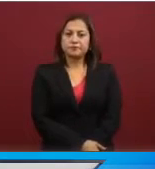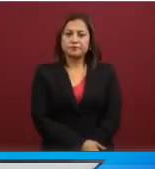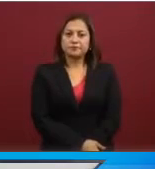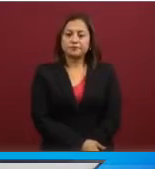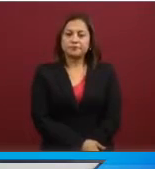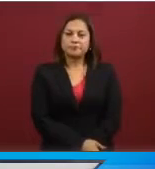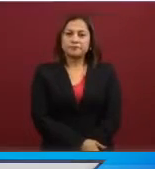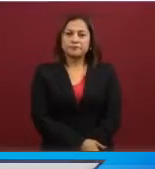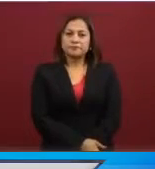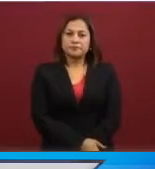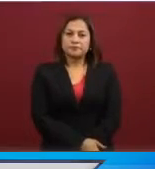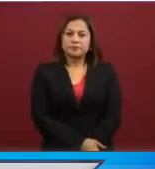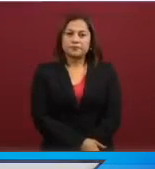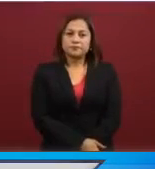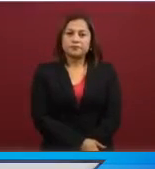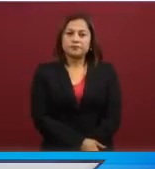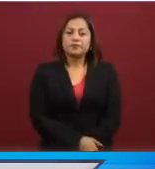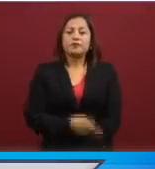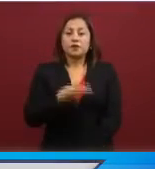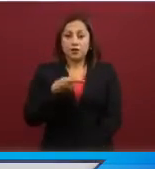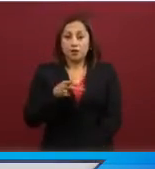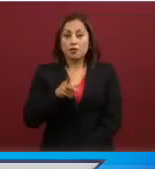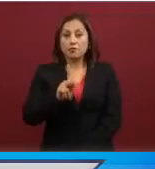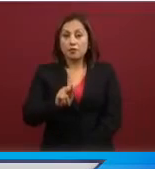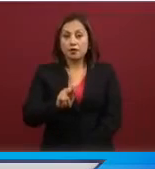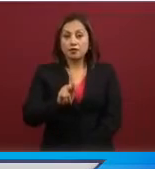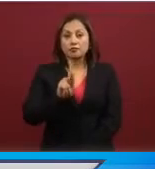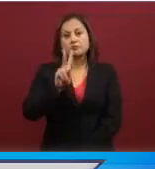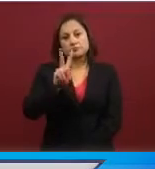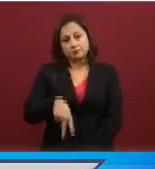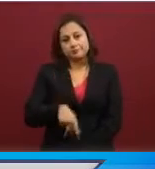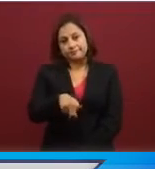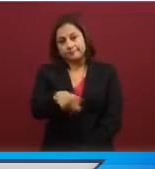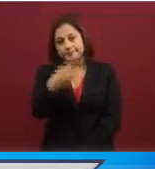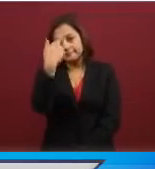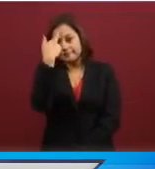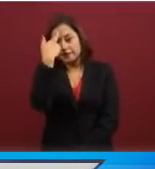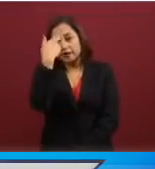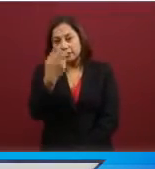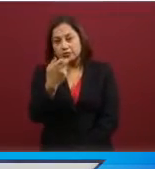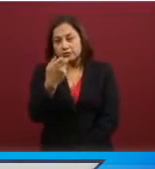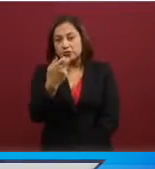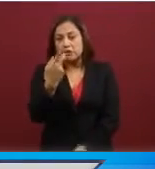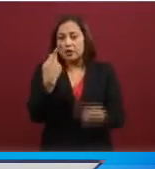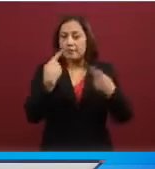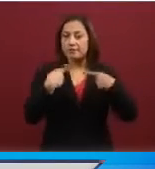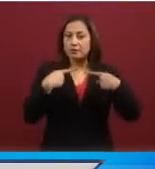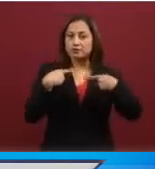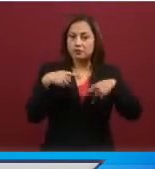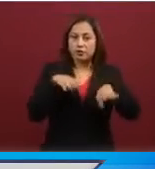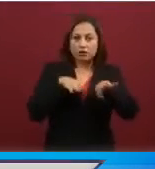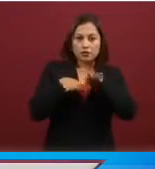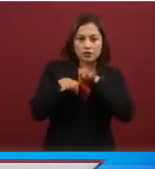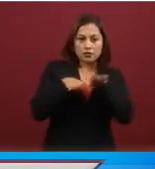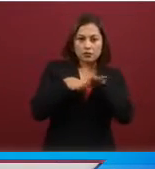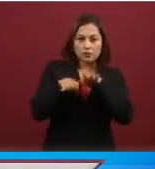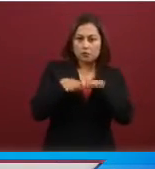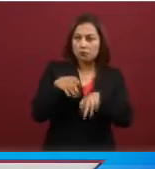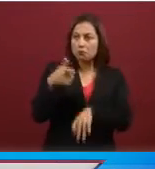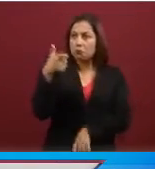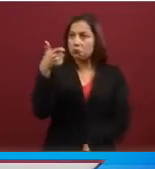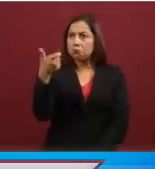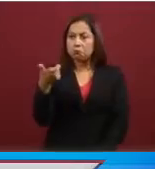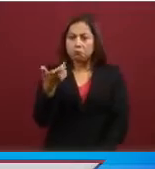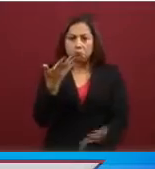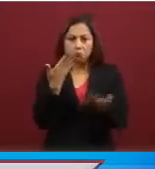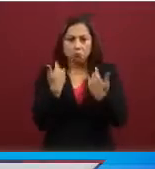grandes empresas no cumplían con sus obligaciones fiscales, solapado por un gobierno corrupto, ineficiente y faccioso, convertido en un comité